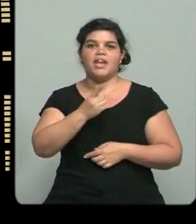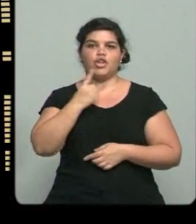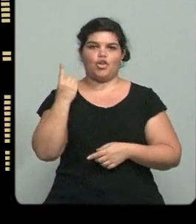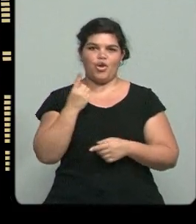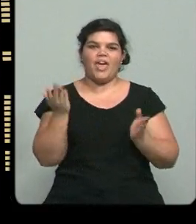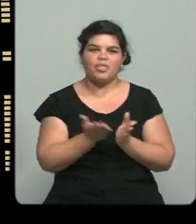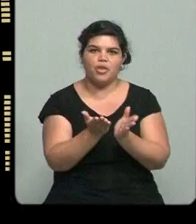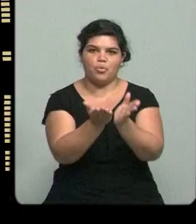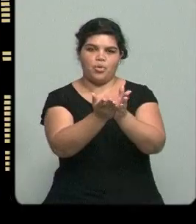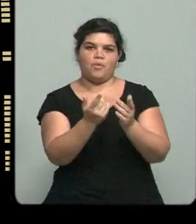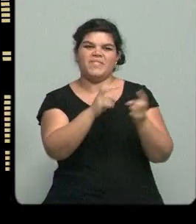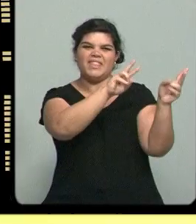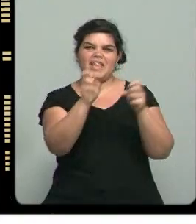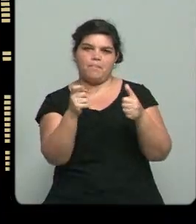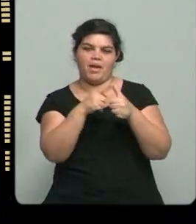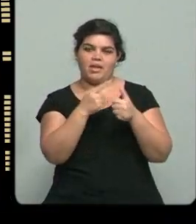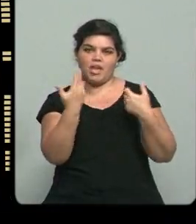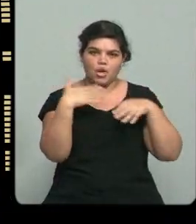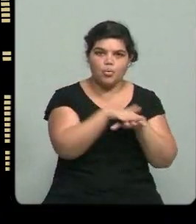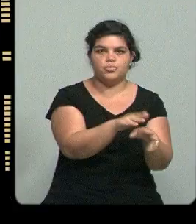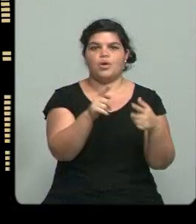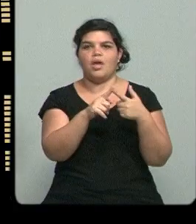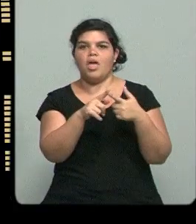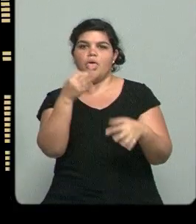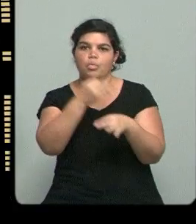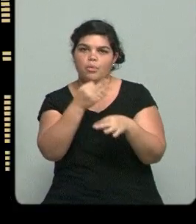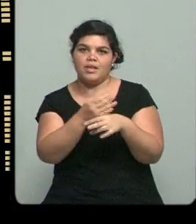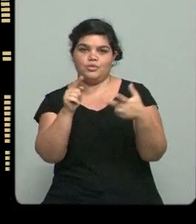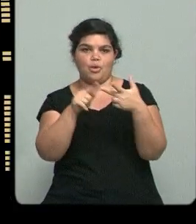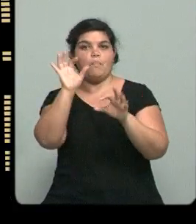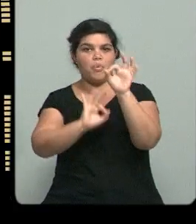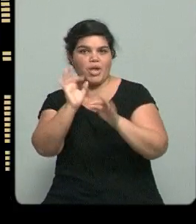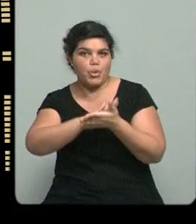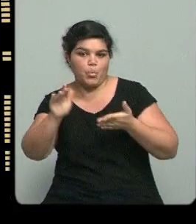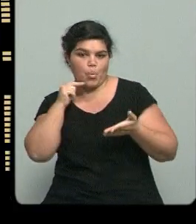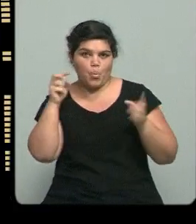inclusión, educación y, por supuesto, sobre este nuevo proyecto.